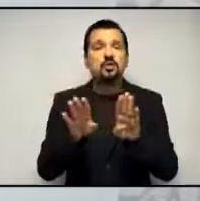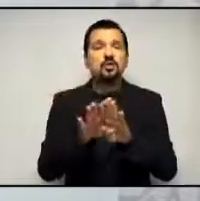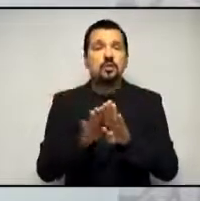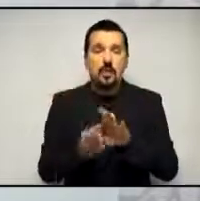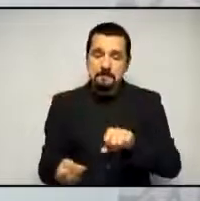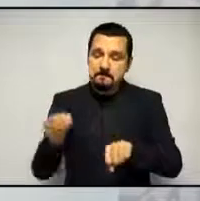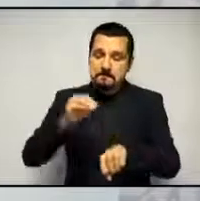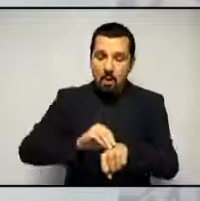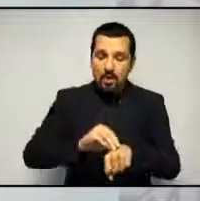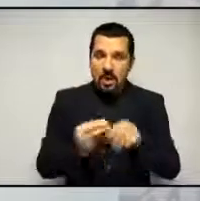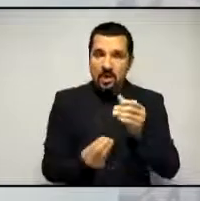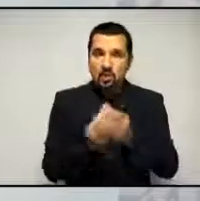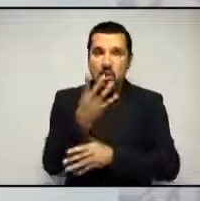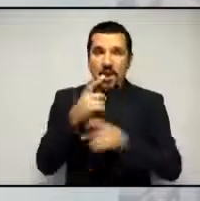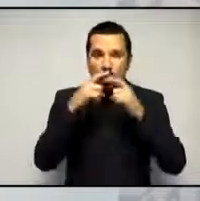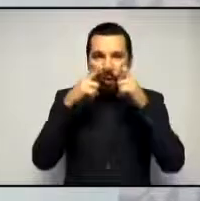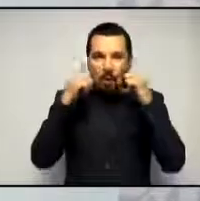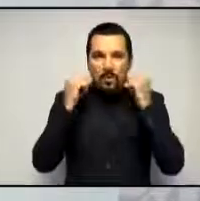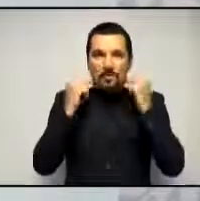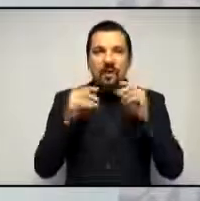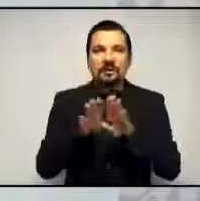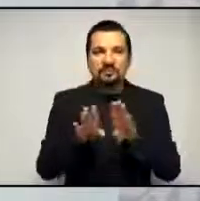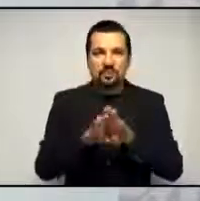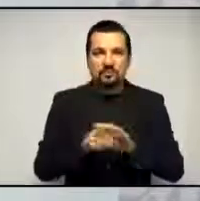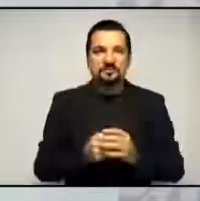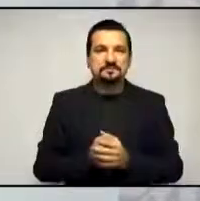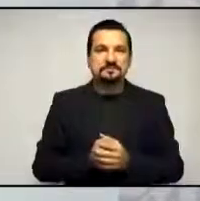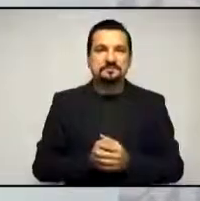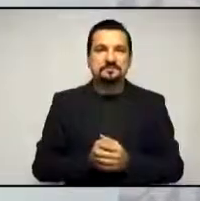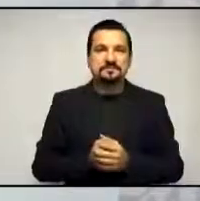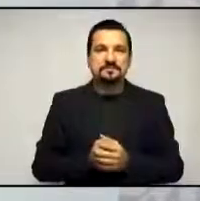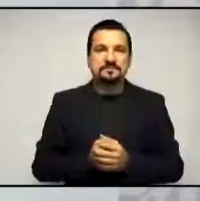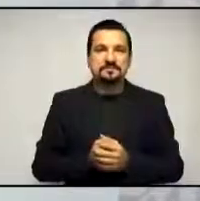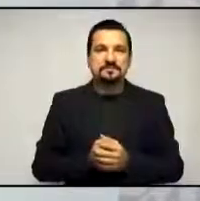colocarte el cubreboca antes de realizar